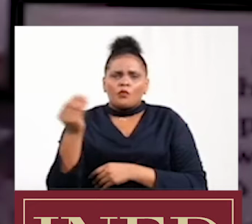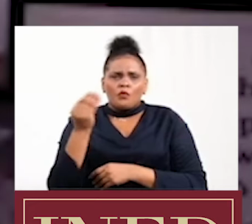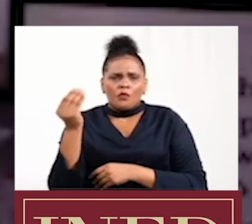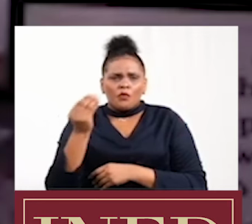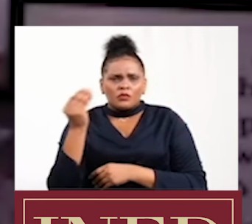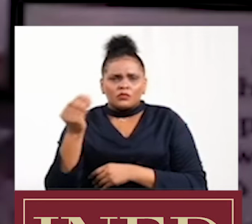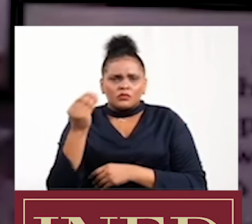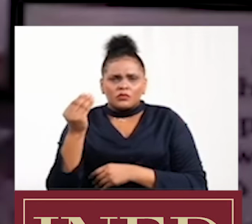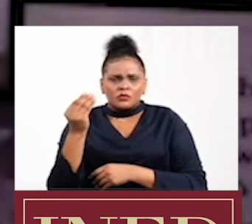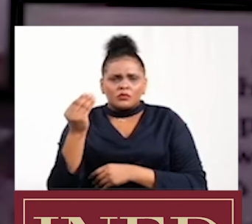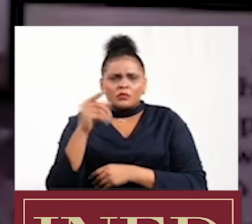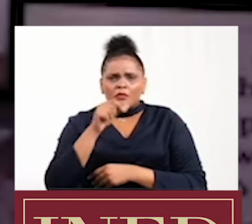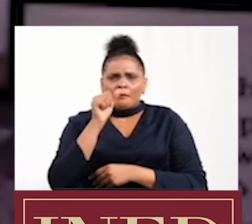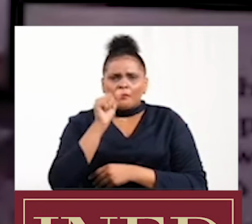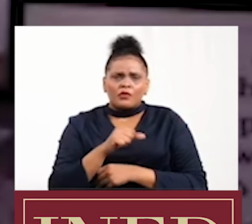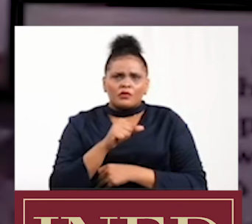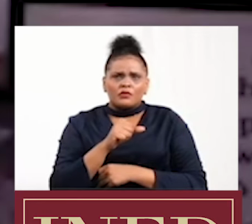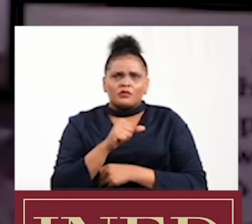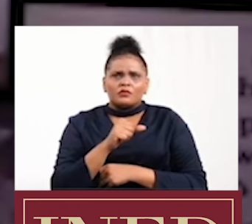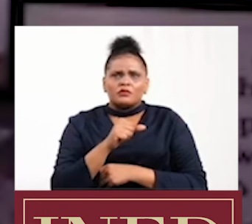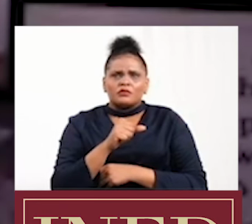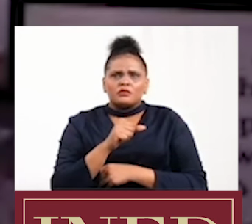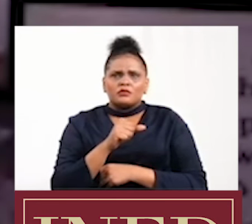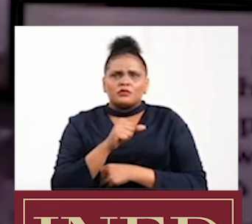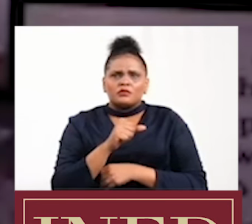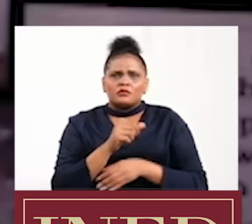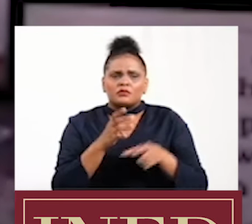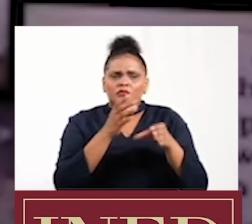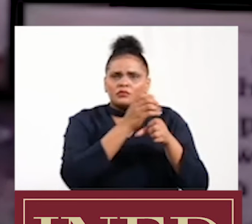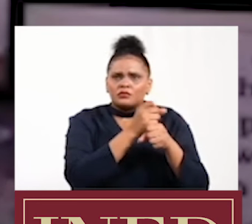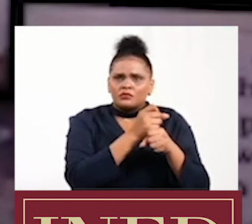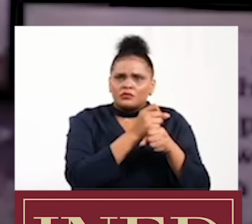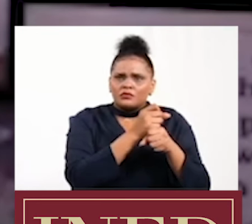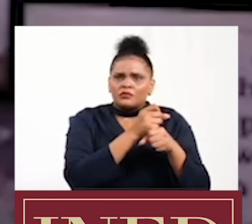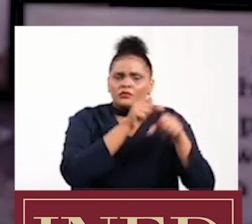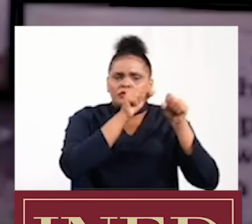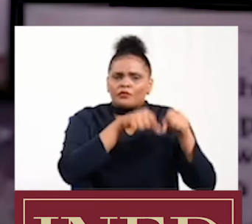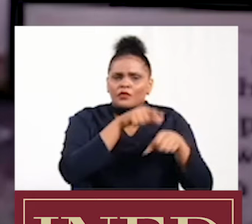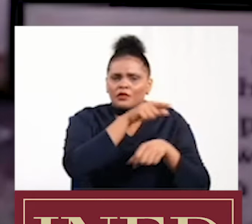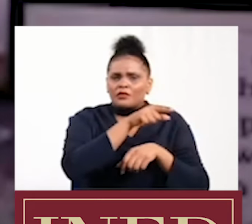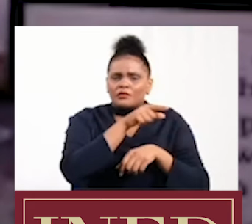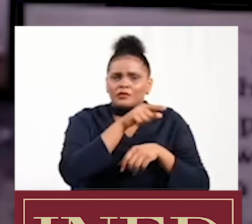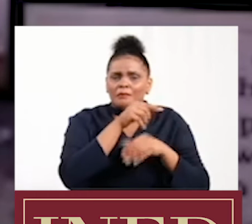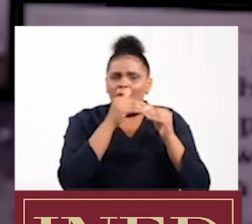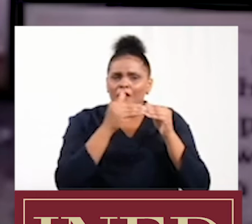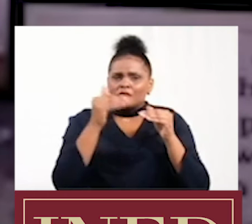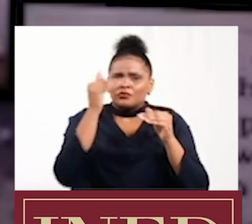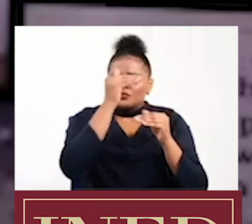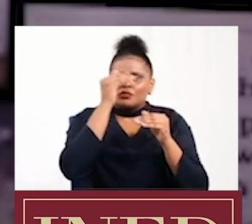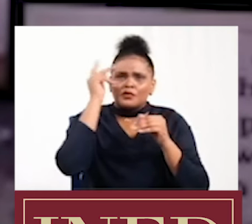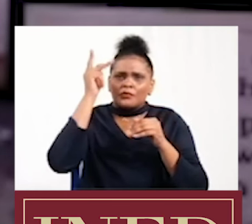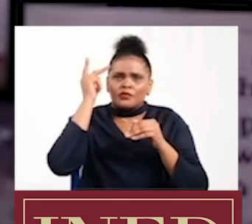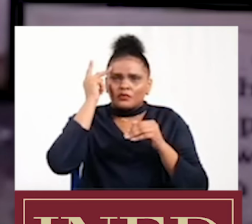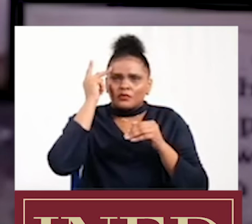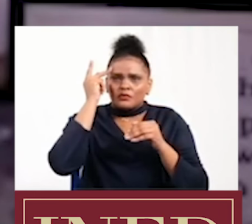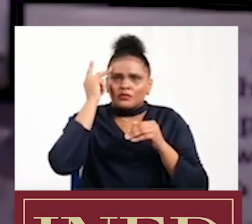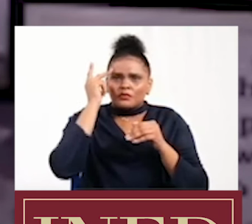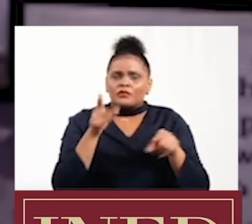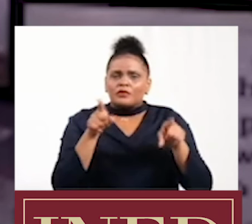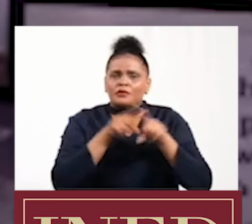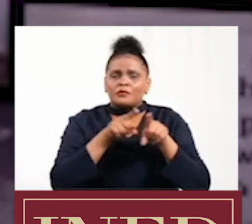necesariamente las nóminas en aquellos generarían circunscripciones o distritos donde el partido tenga mayores opciones de ganar entonces